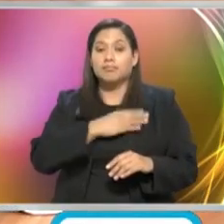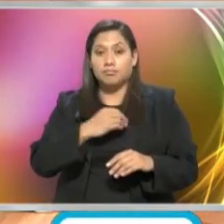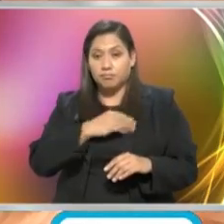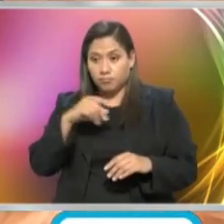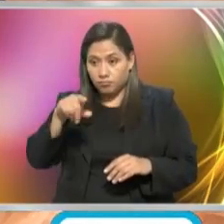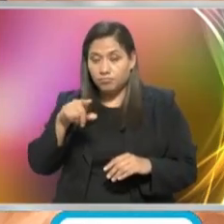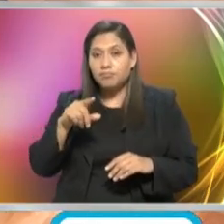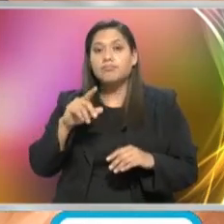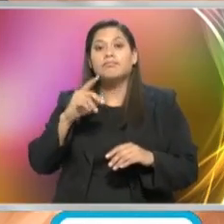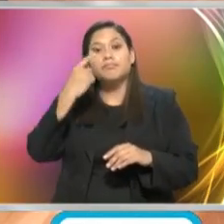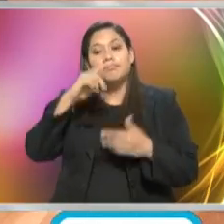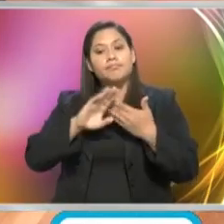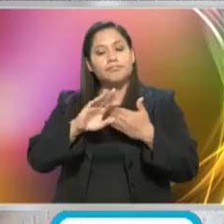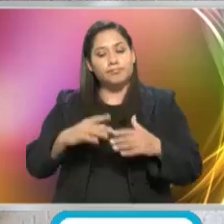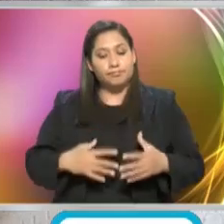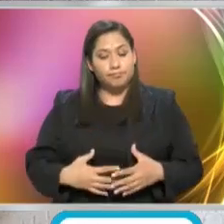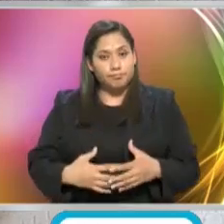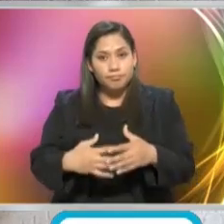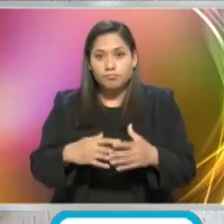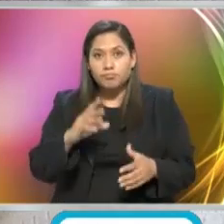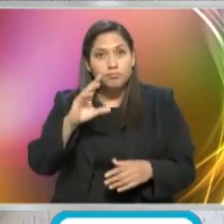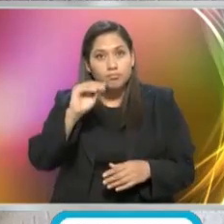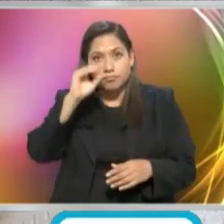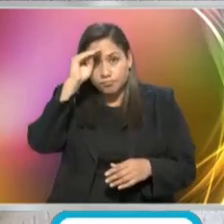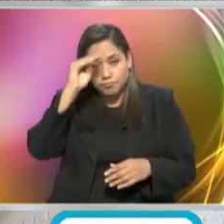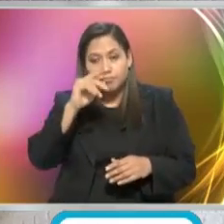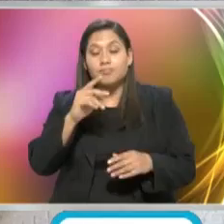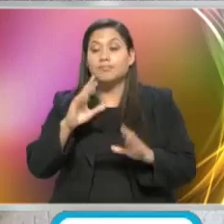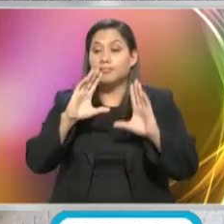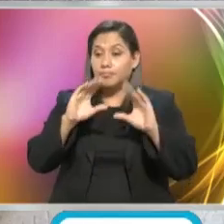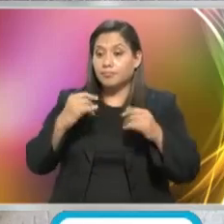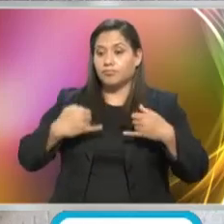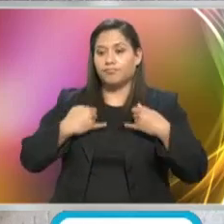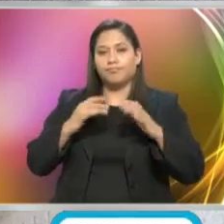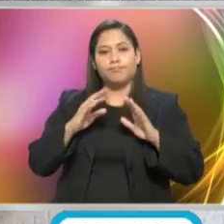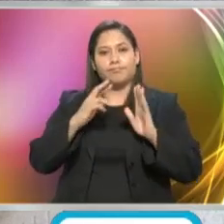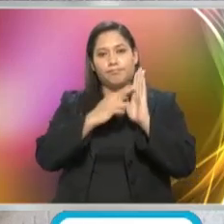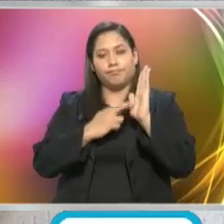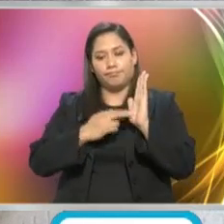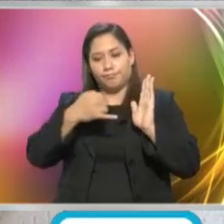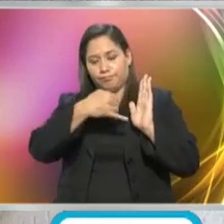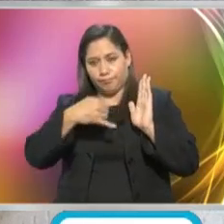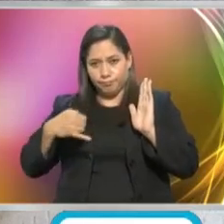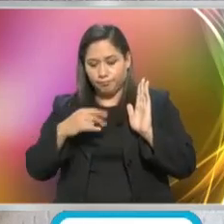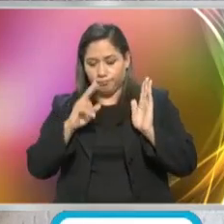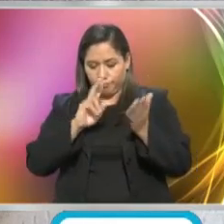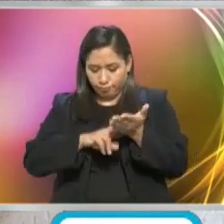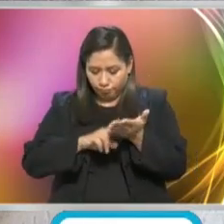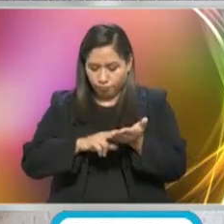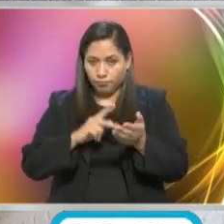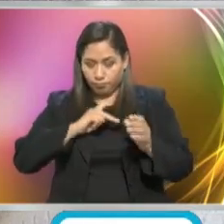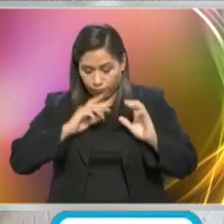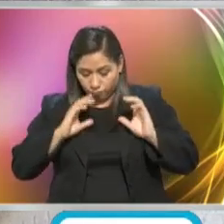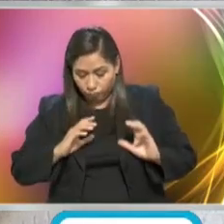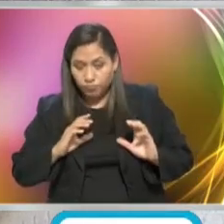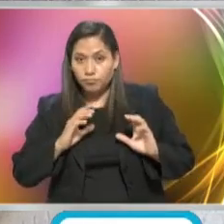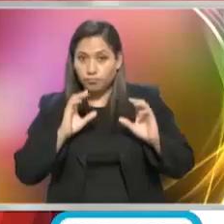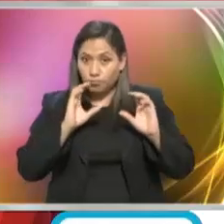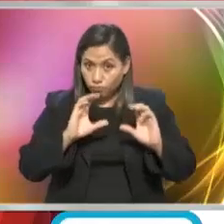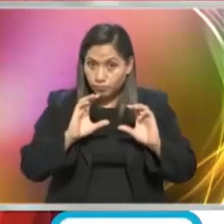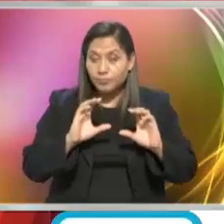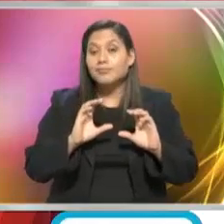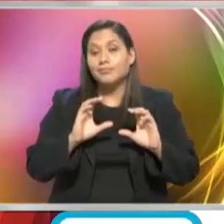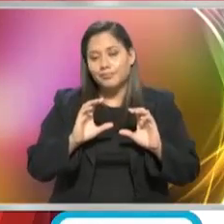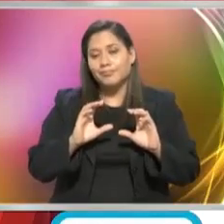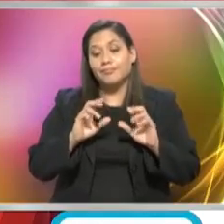cosas, un embarazo no planificado, donde además se les enseña a los jóvenes a poner límites, a autovalorarse, a cuidar su cuerpo. El inicio